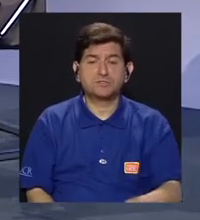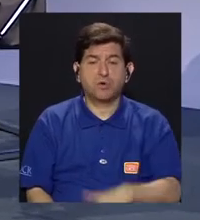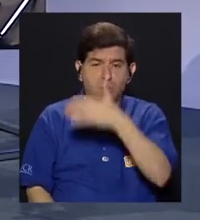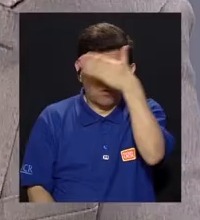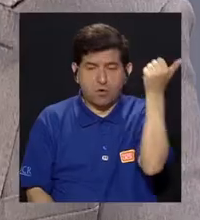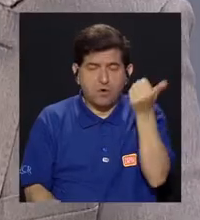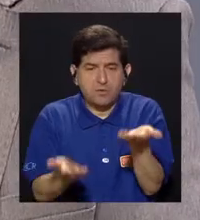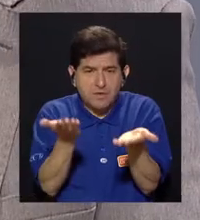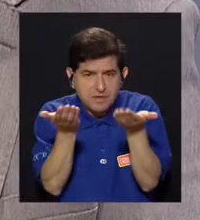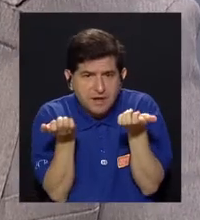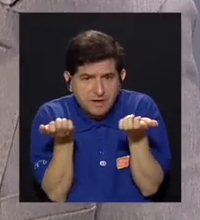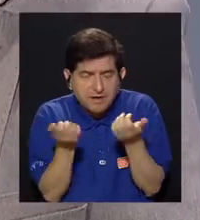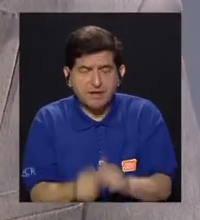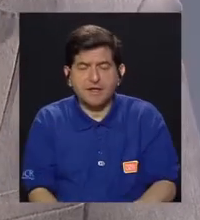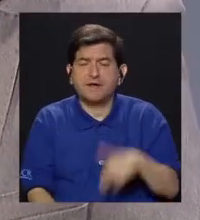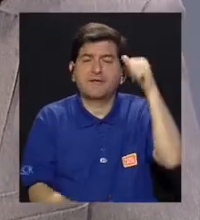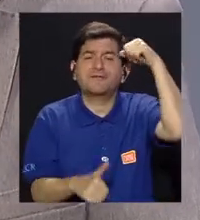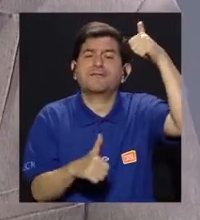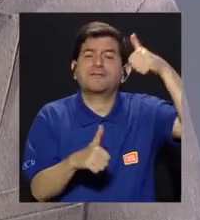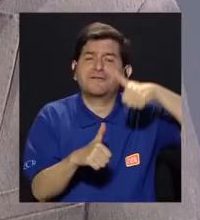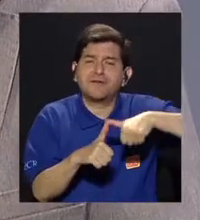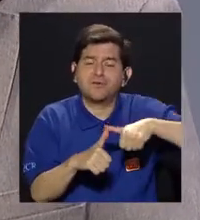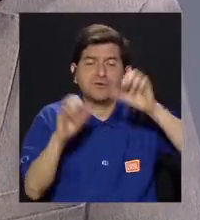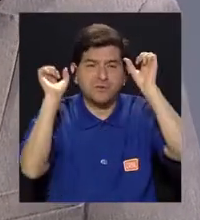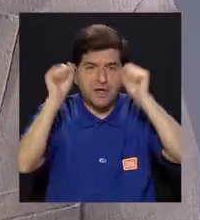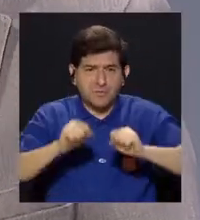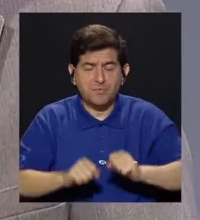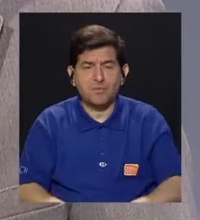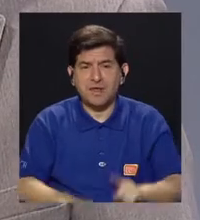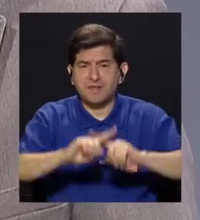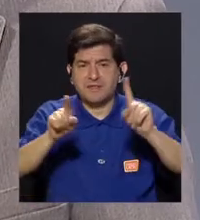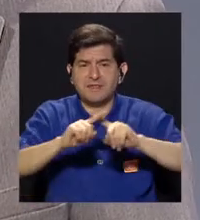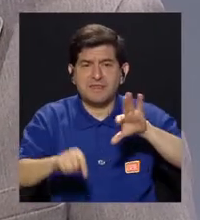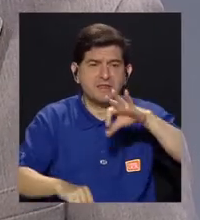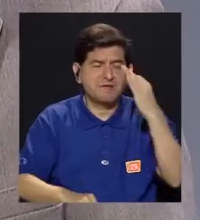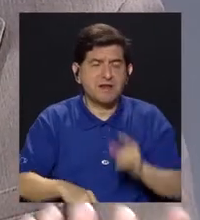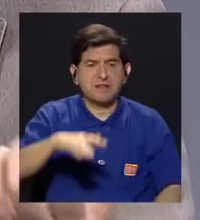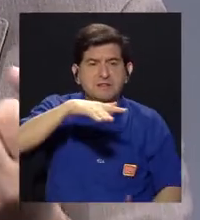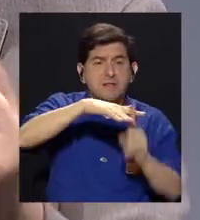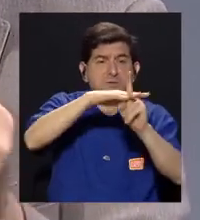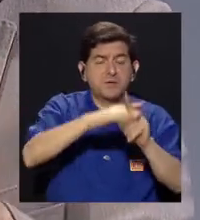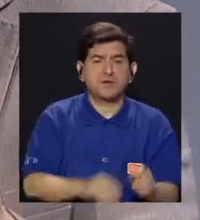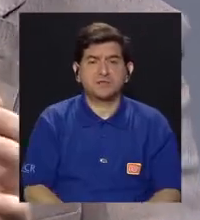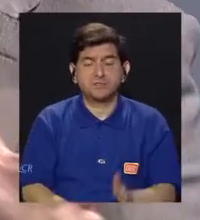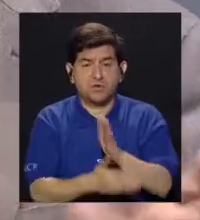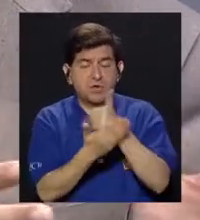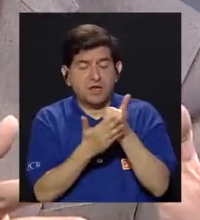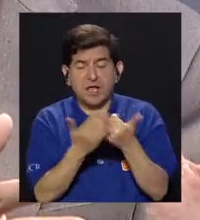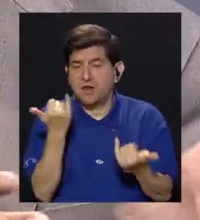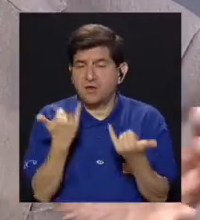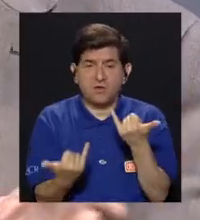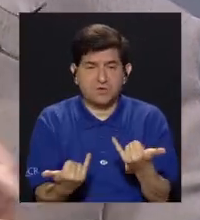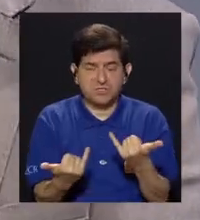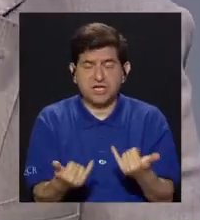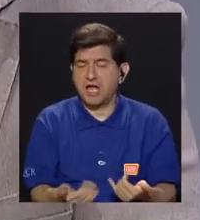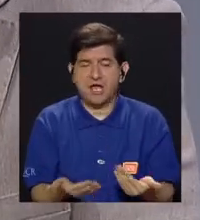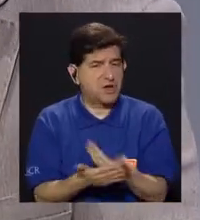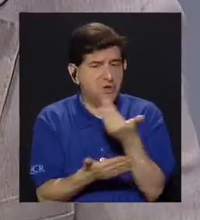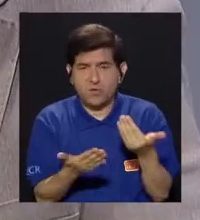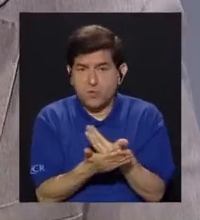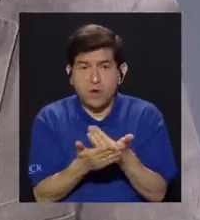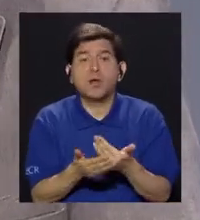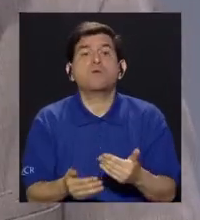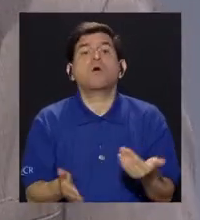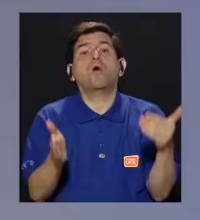olvide lo que tiene que tomar en cuenta es que puede salir por diferentes lados y se puede volver algo que es desactualizado en algo